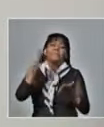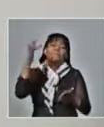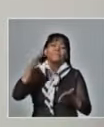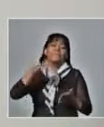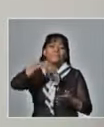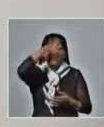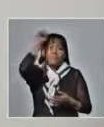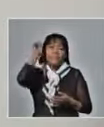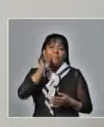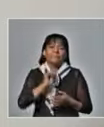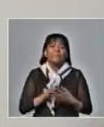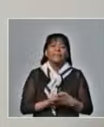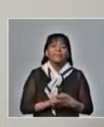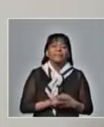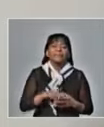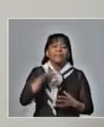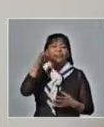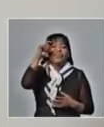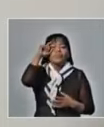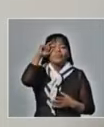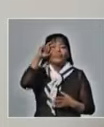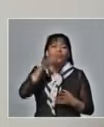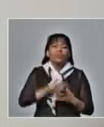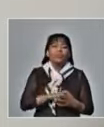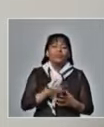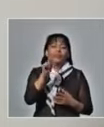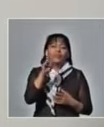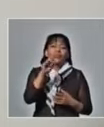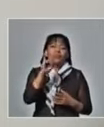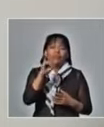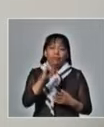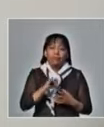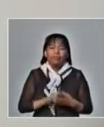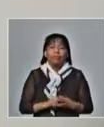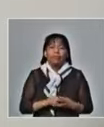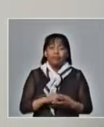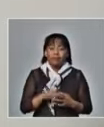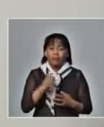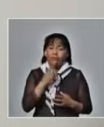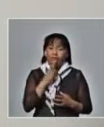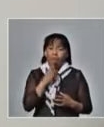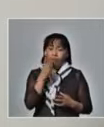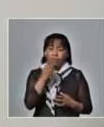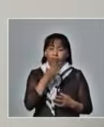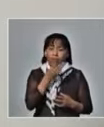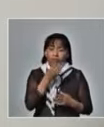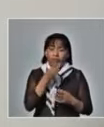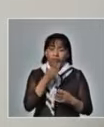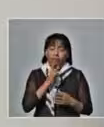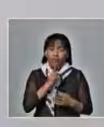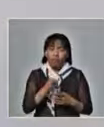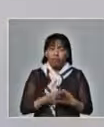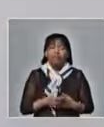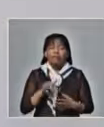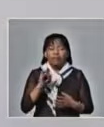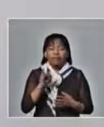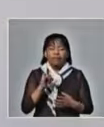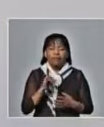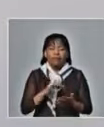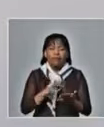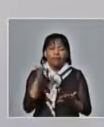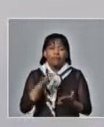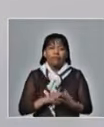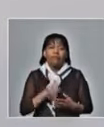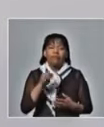candidata. El candidato Enrique Doher, del Partido Revolucionario Institucional, desea hacer uso de su minuto de contrarréplica. Muchas gracias,